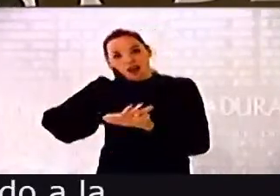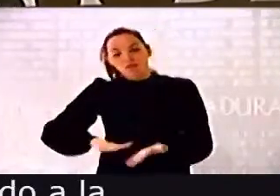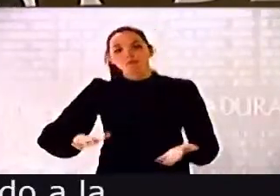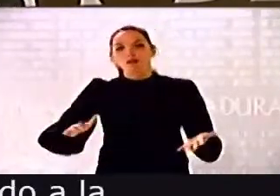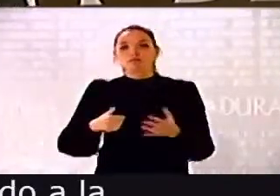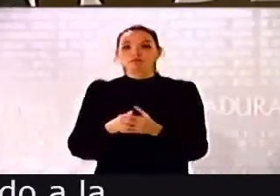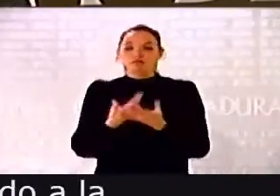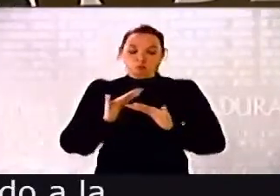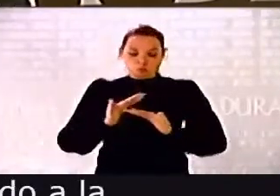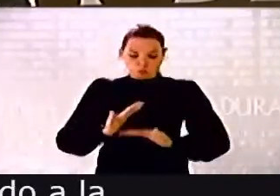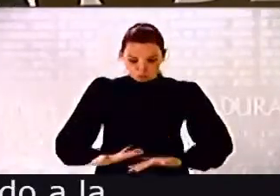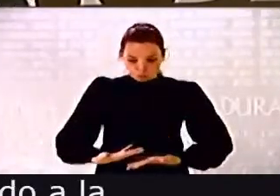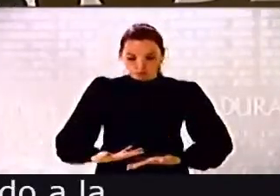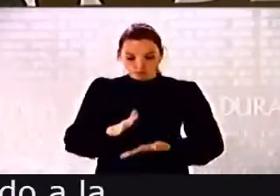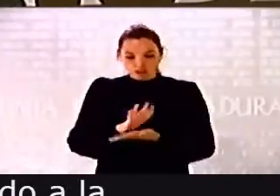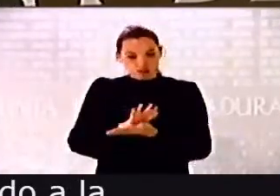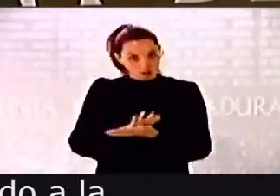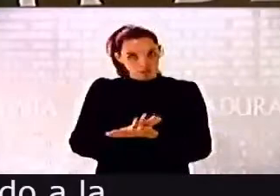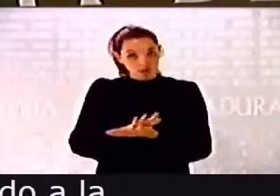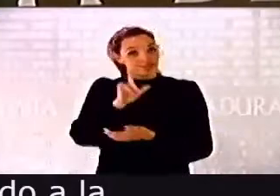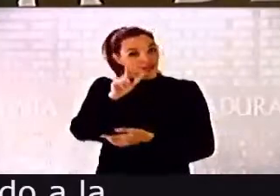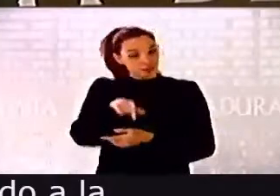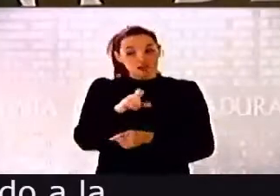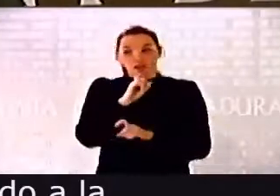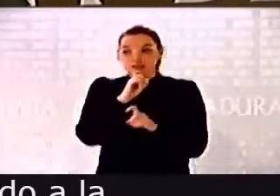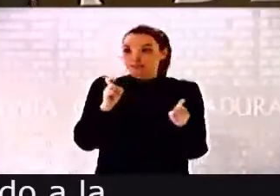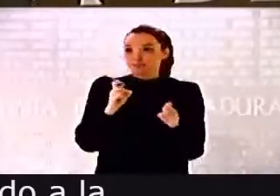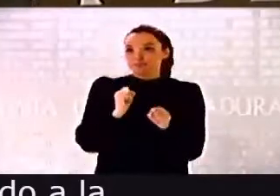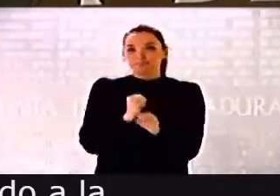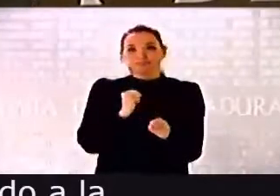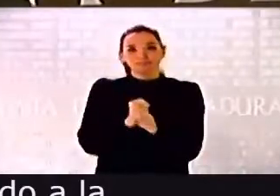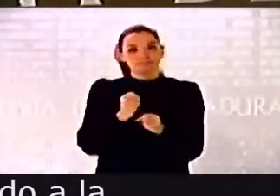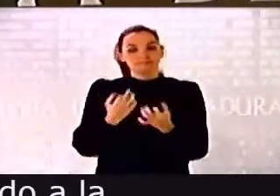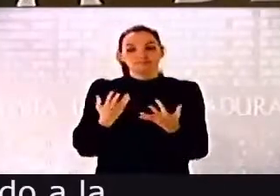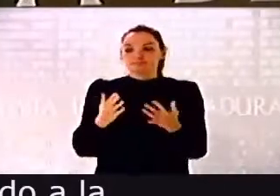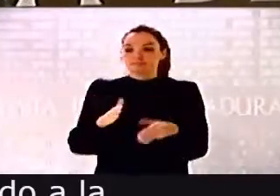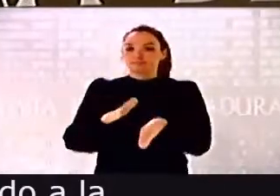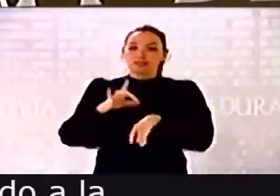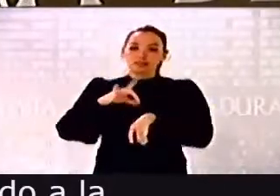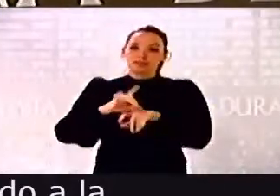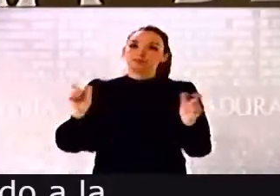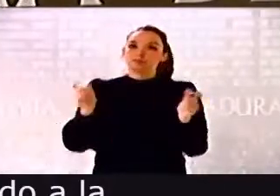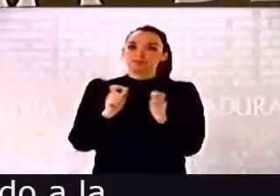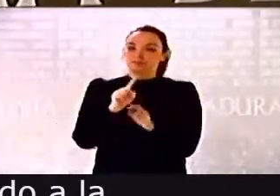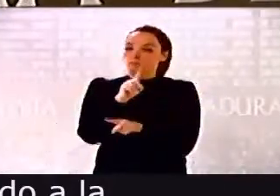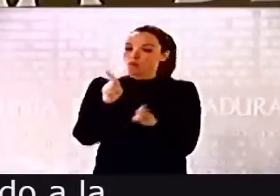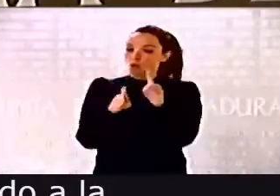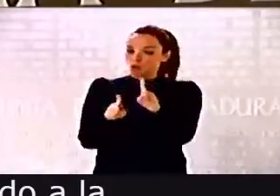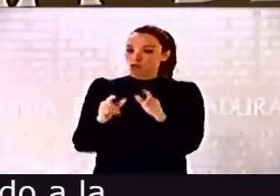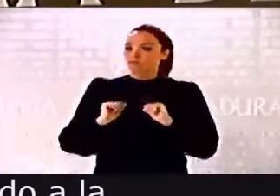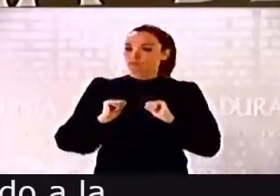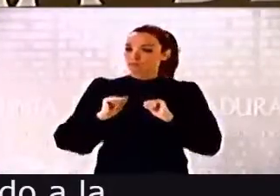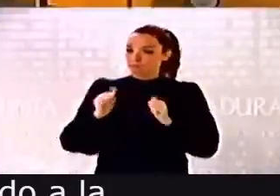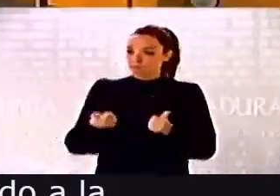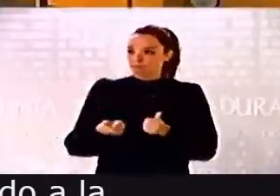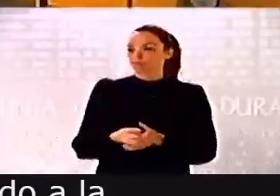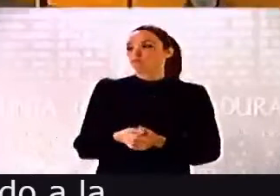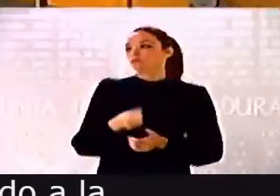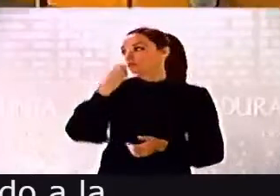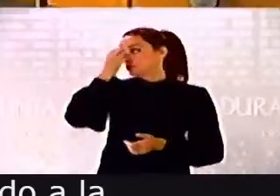calma y a seguir trabajando para reducir la incidencia. Preguntas.